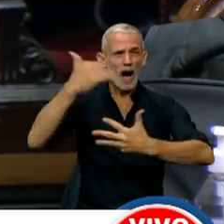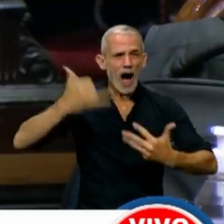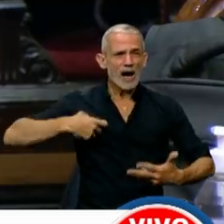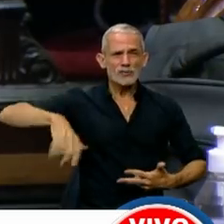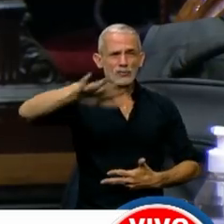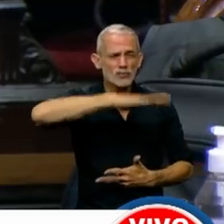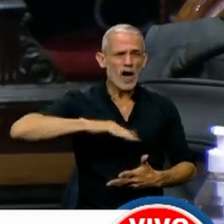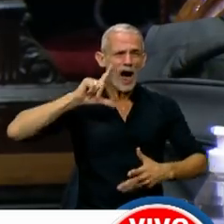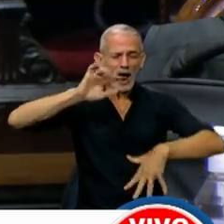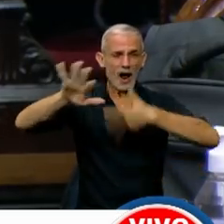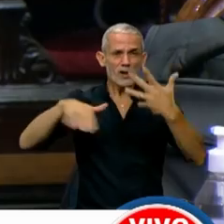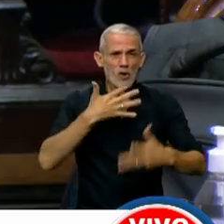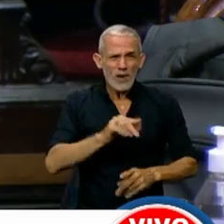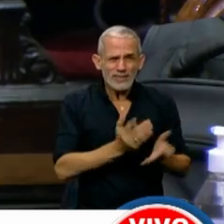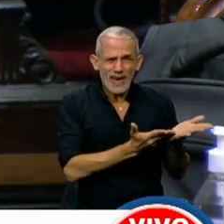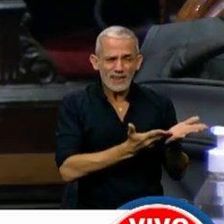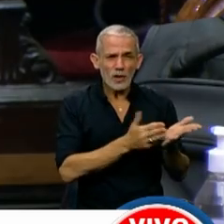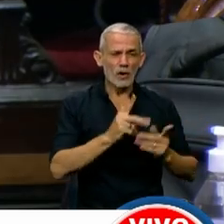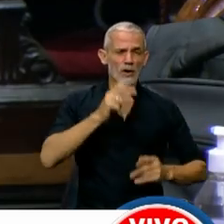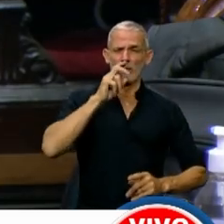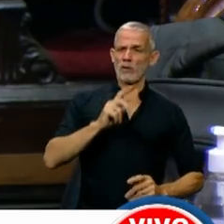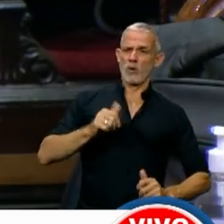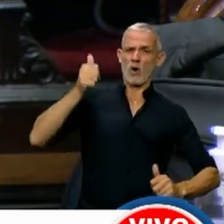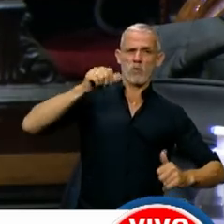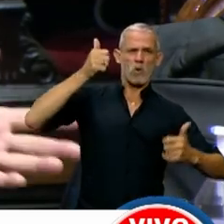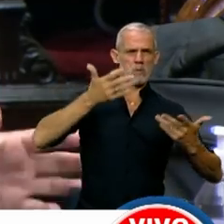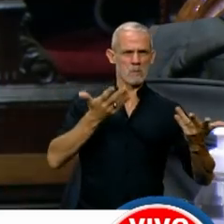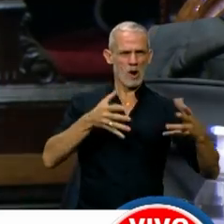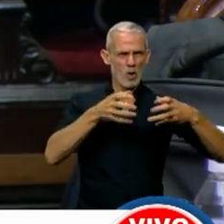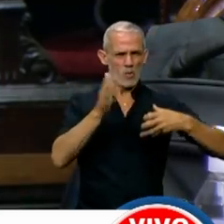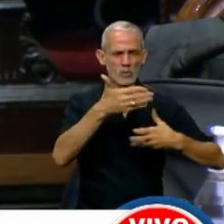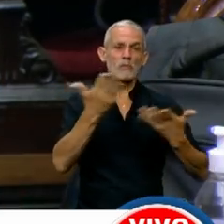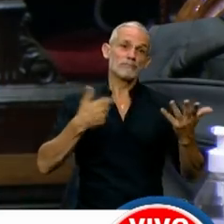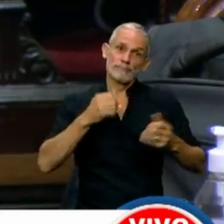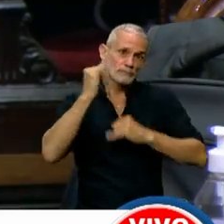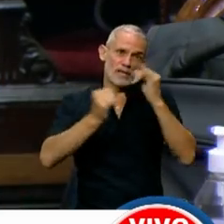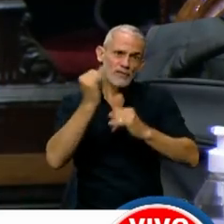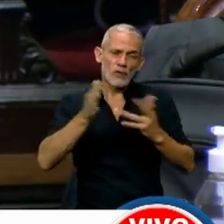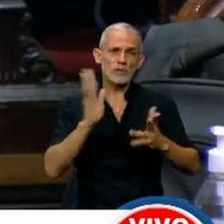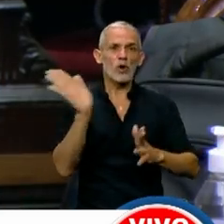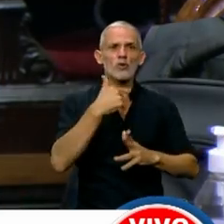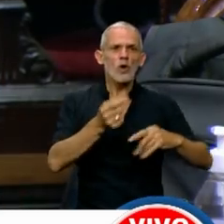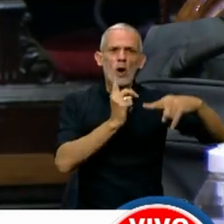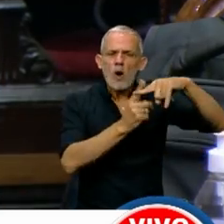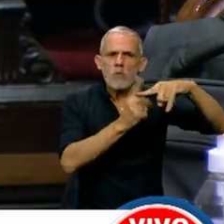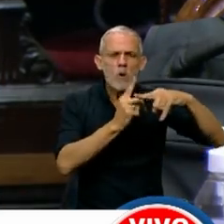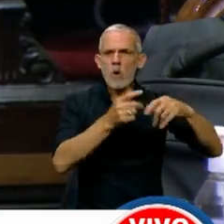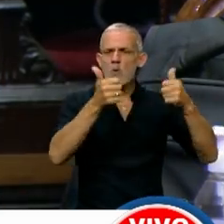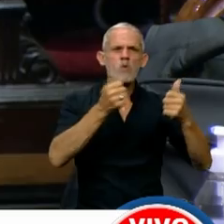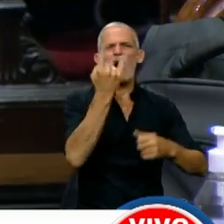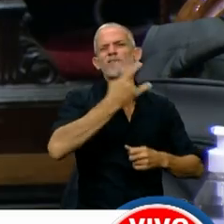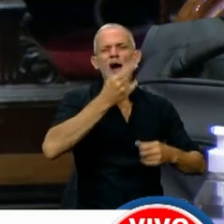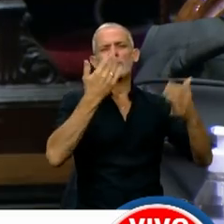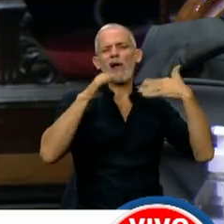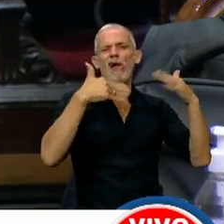que vive en nuestro país el tono triunfalista ya podría empezar otra vez con los datos porque tiran todos datos que son falsos